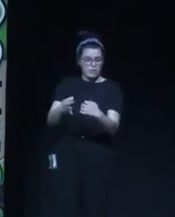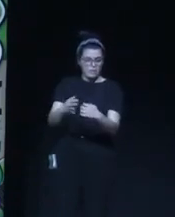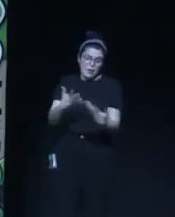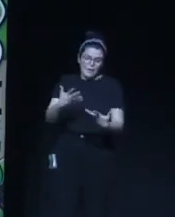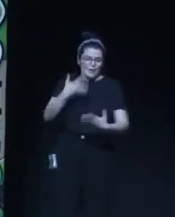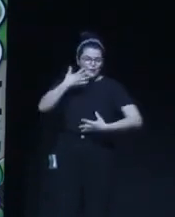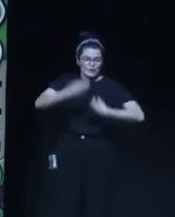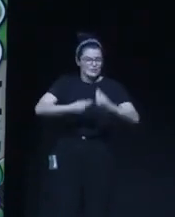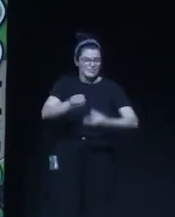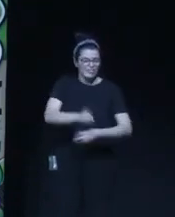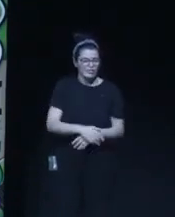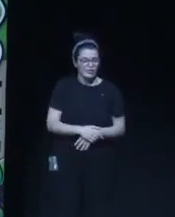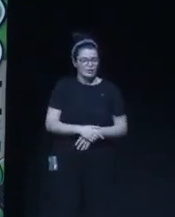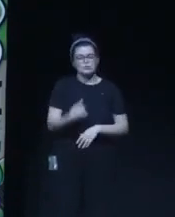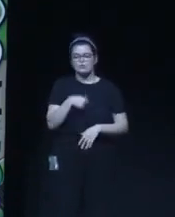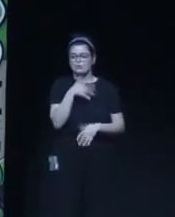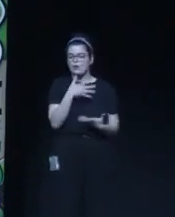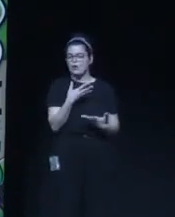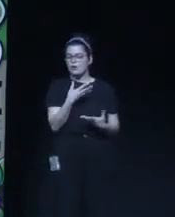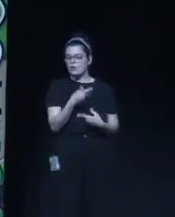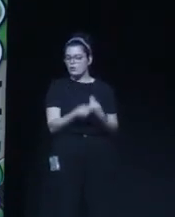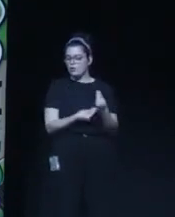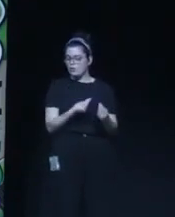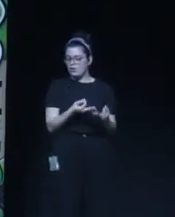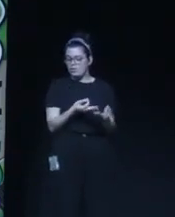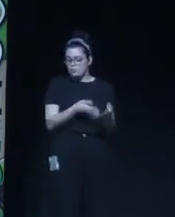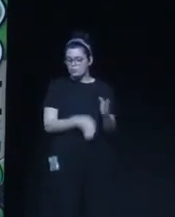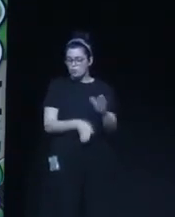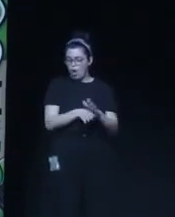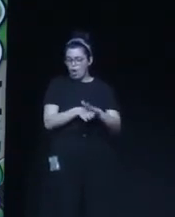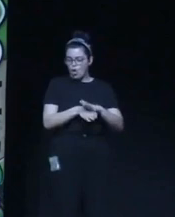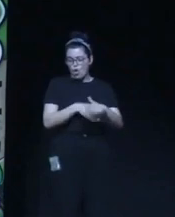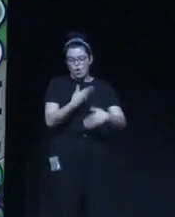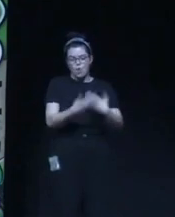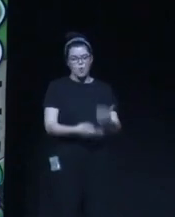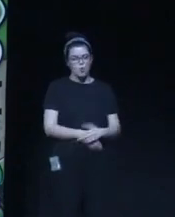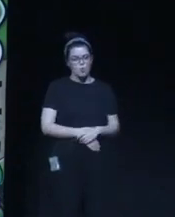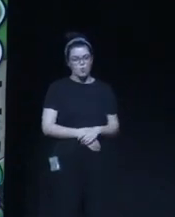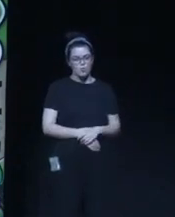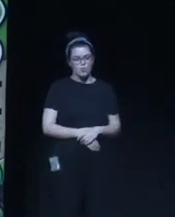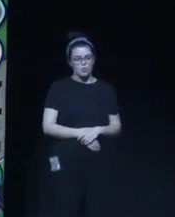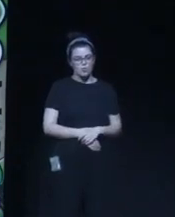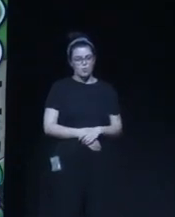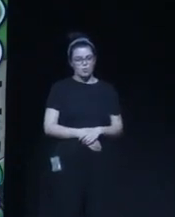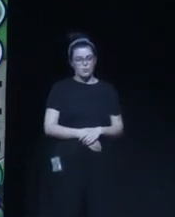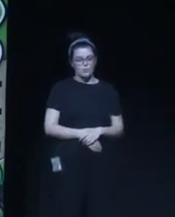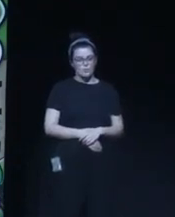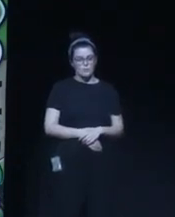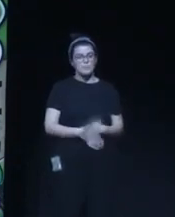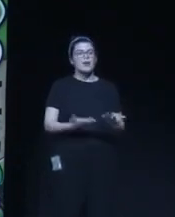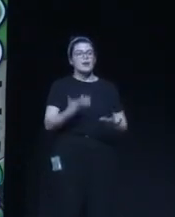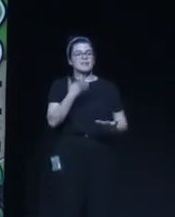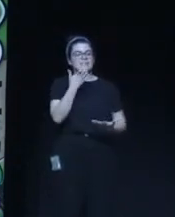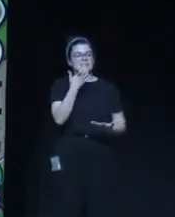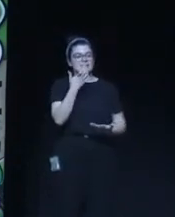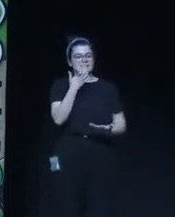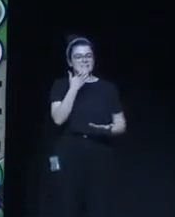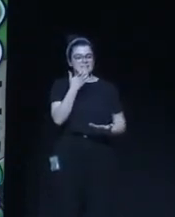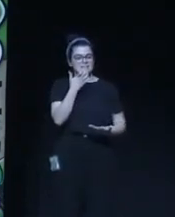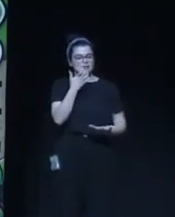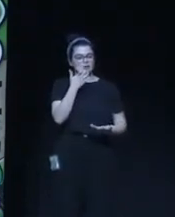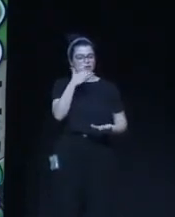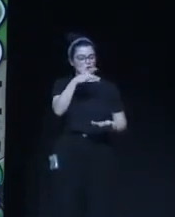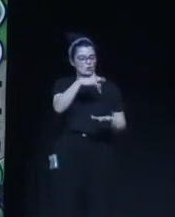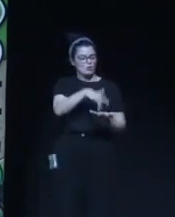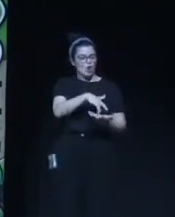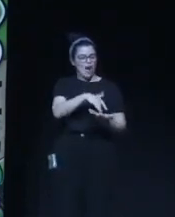una situación que dices, ¿y ahora cómo seguimos? Claro, cuando hay un incidente, es fácil sacar a la gente a la calle, un